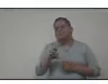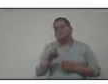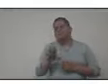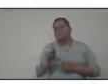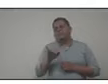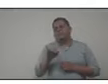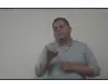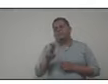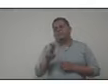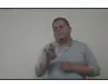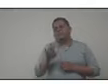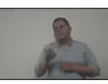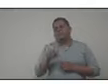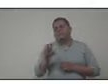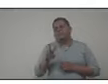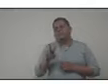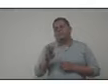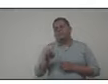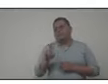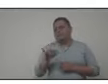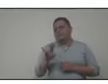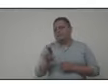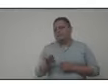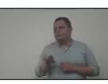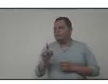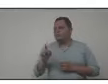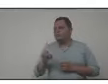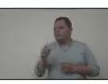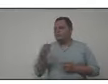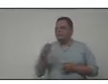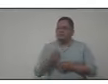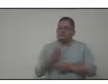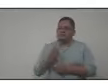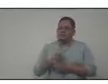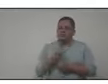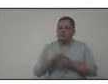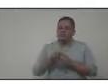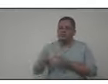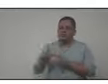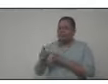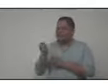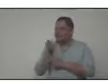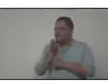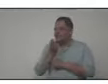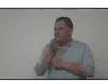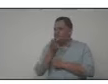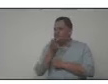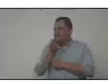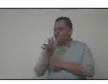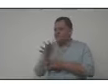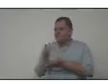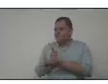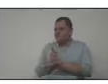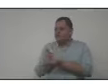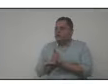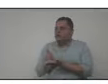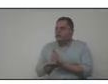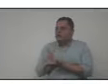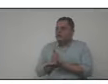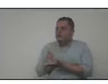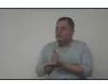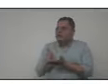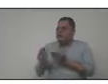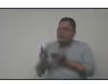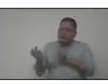transmisión sobre ese tema del trabajo que se hace con las diferentes droguerías. ¿Qué resultados se